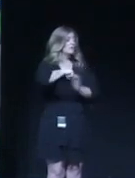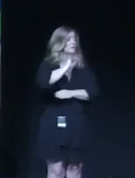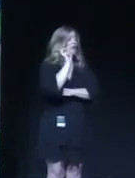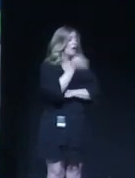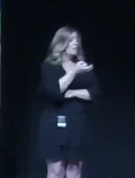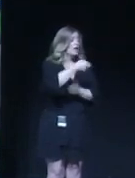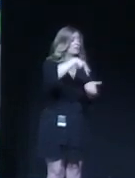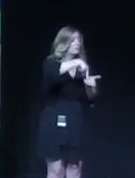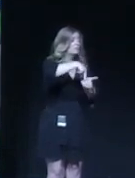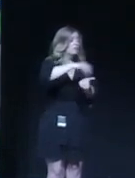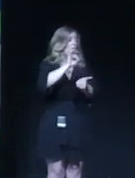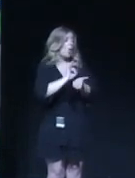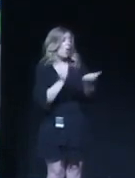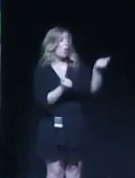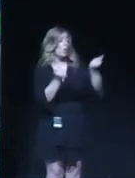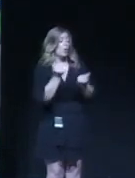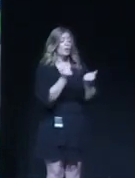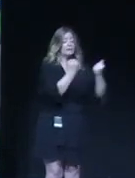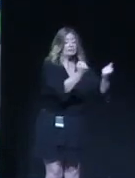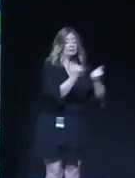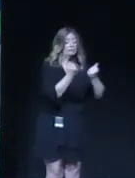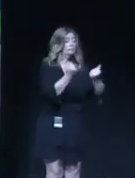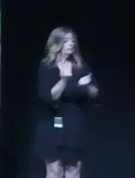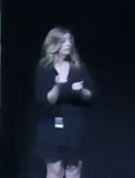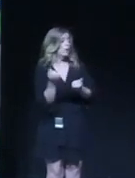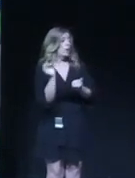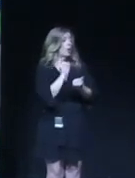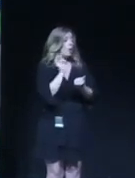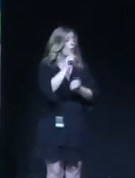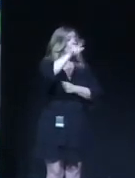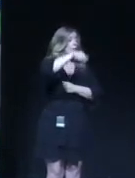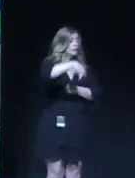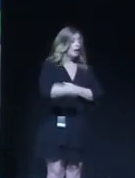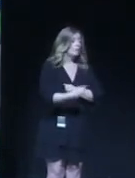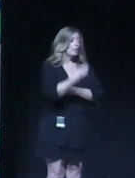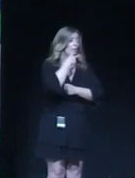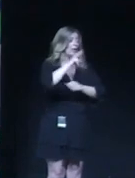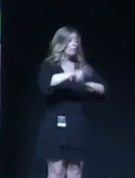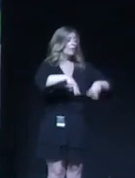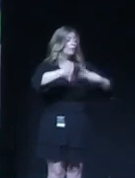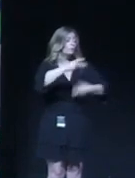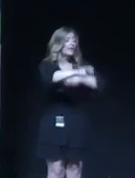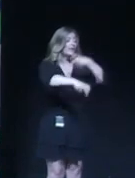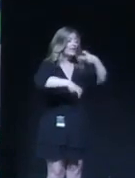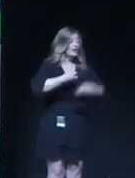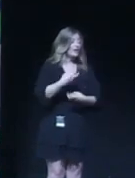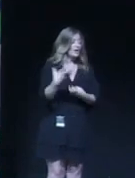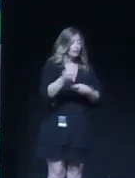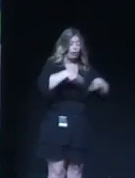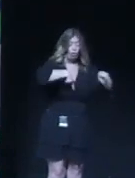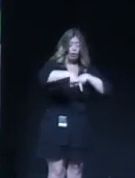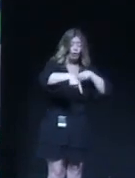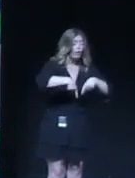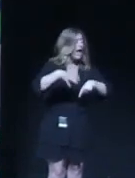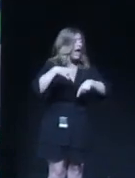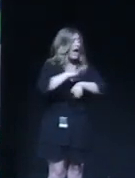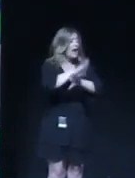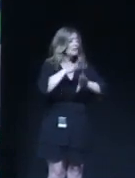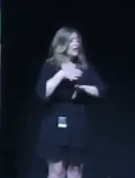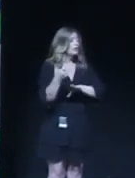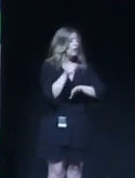autos etortzea onaino, edo hondakinak bereiztea, bueno, ba, erabaki guzti